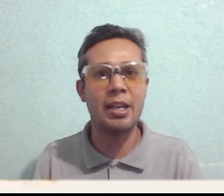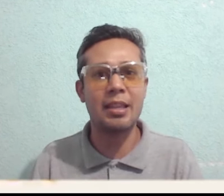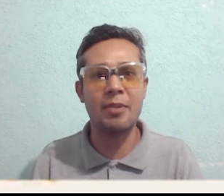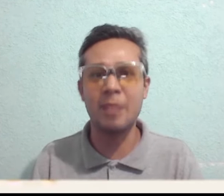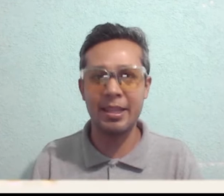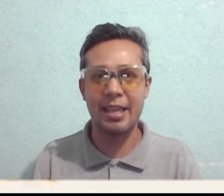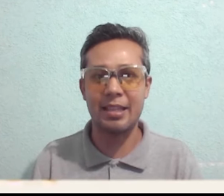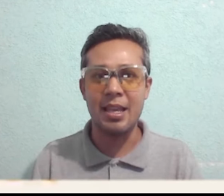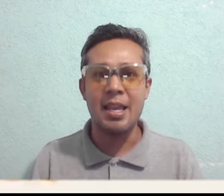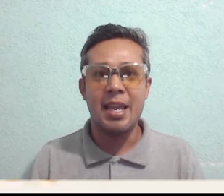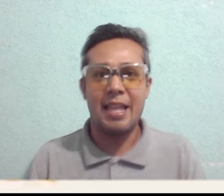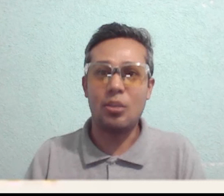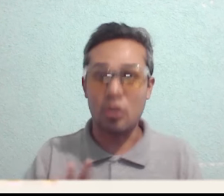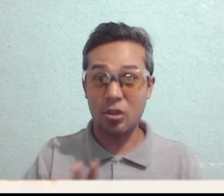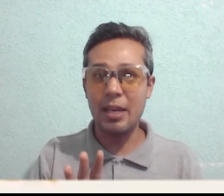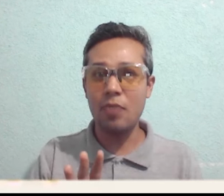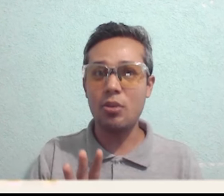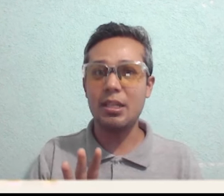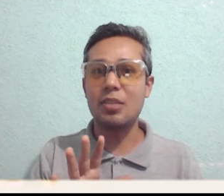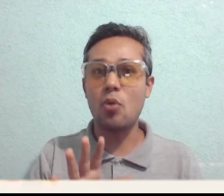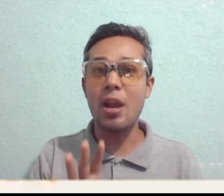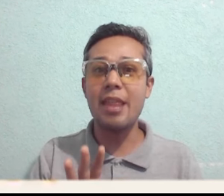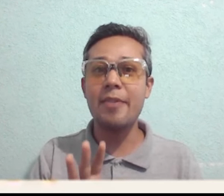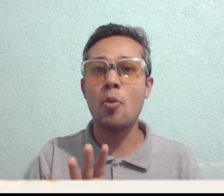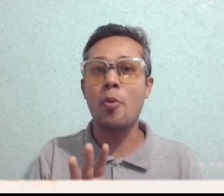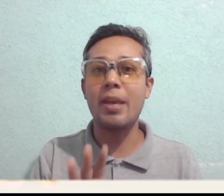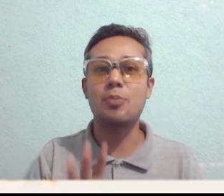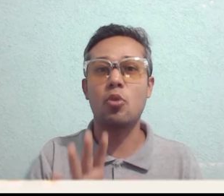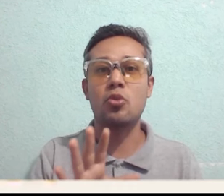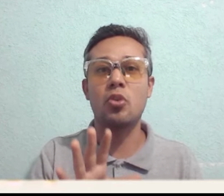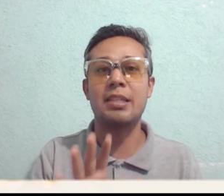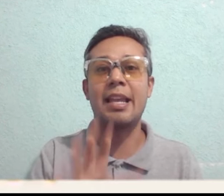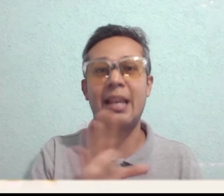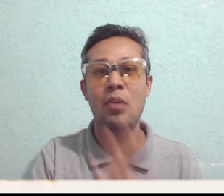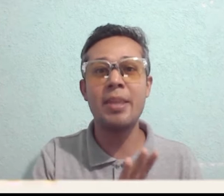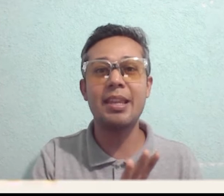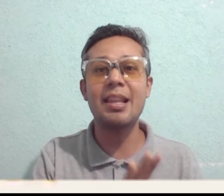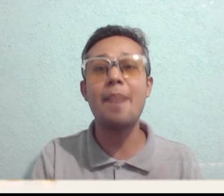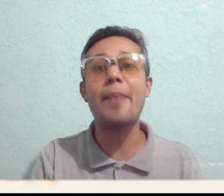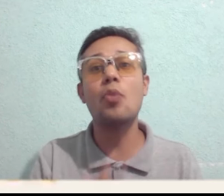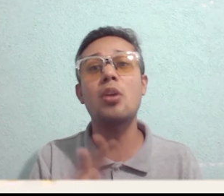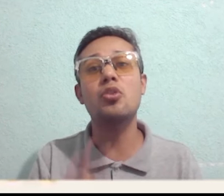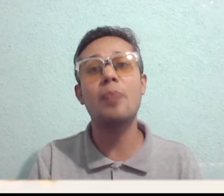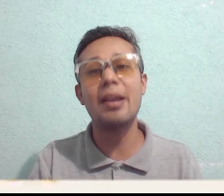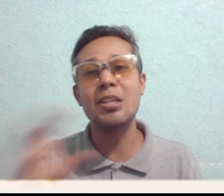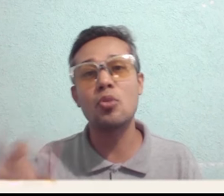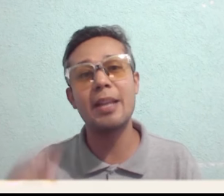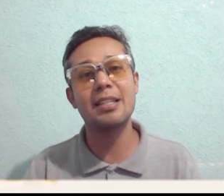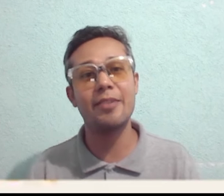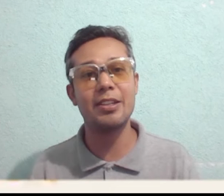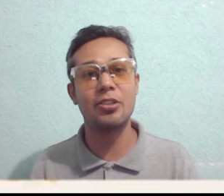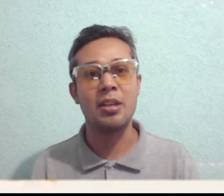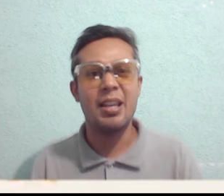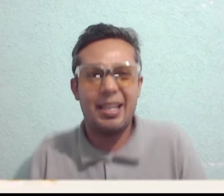comunicativas planteadas. En situaciones bilingües, la escuela debe promover las producciones en lengua materna para coadyuvar en